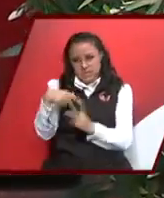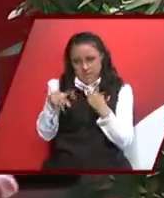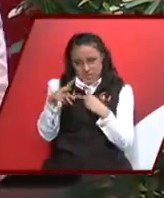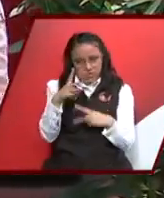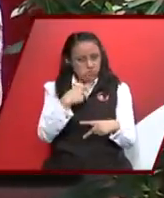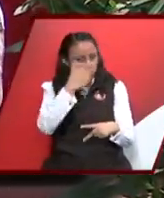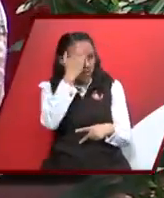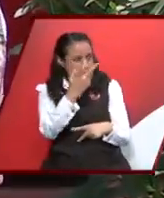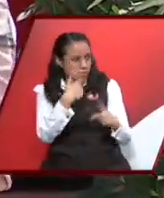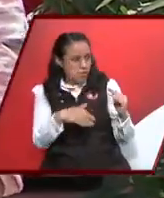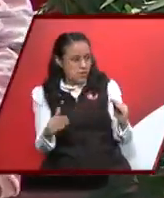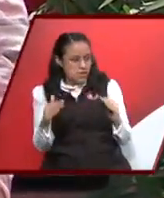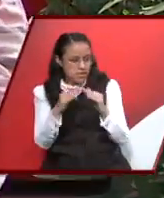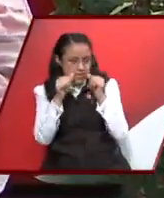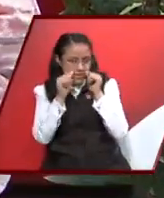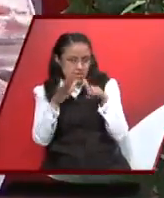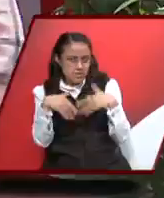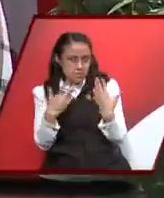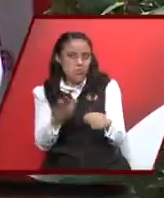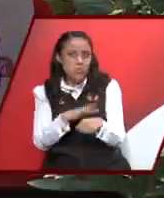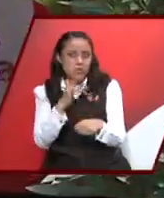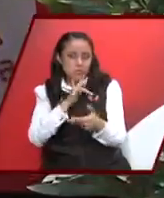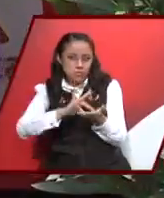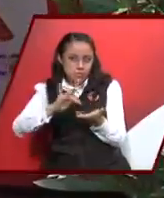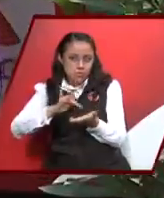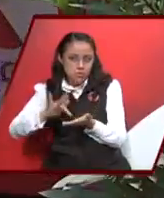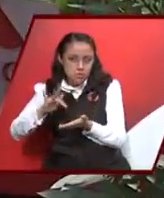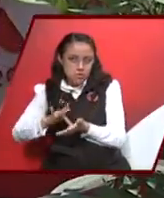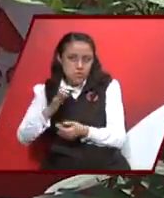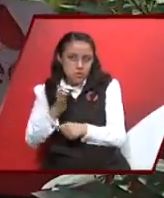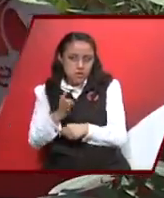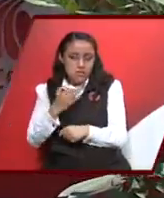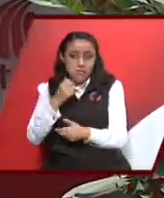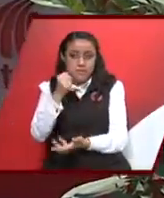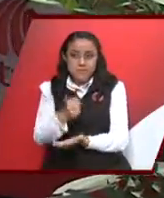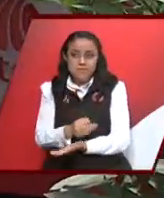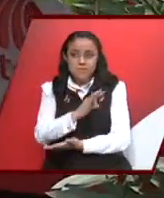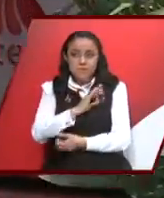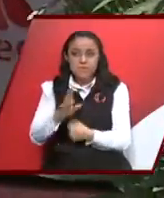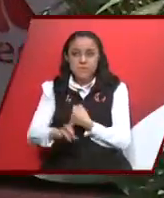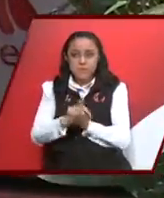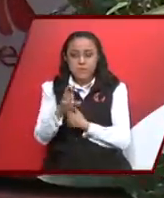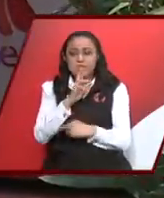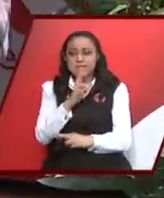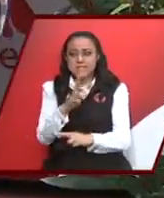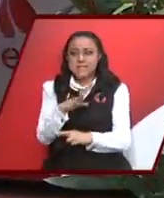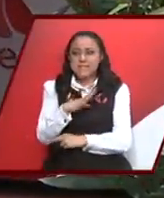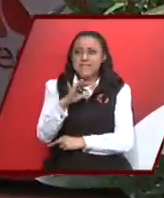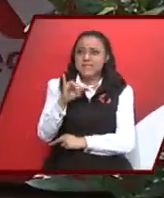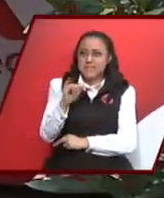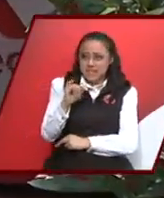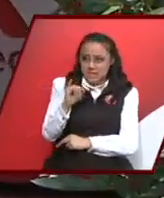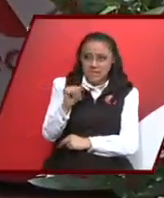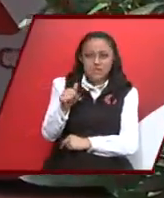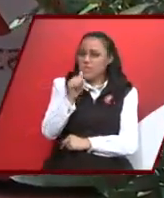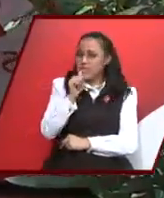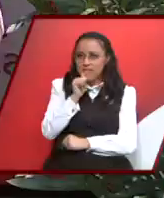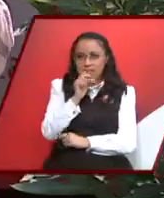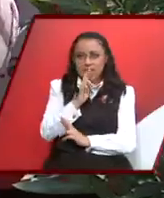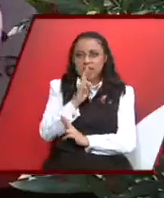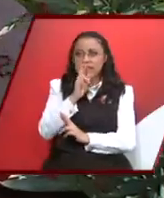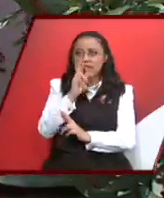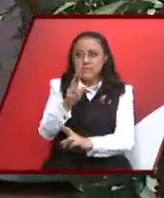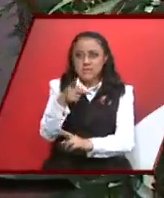Casetas de Atención, y bueno, gracias al apoyo que te brindaron aquí en el programa, pues tu problema hoy ya está resuelto. Todavía no se resuelve,